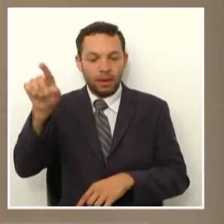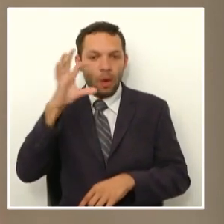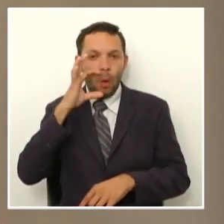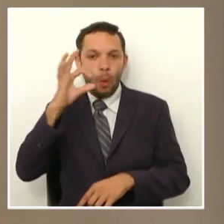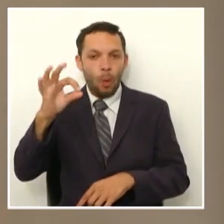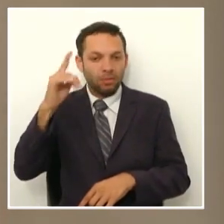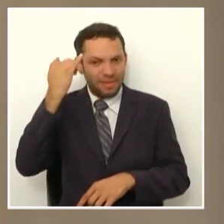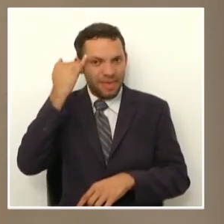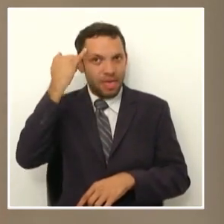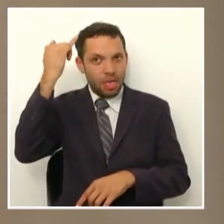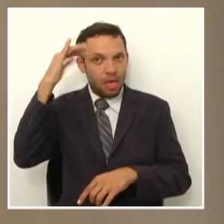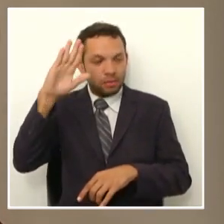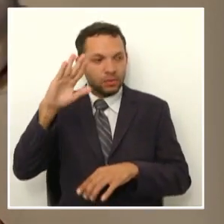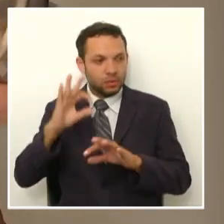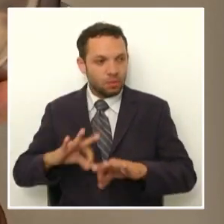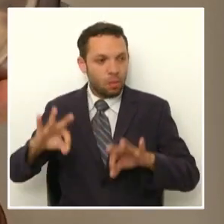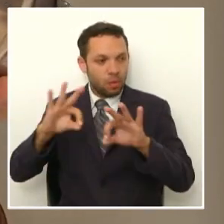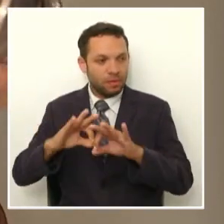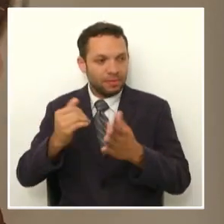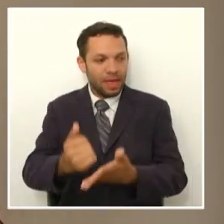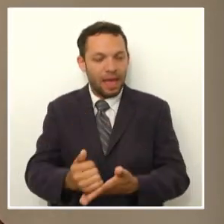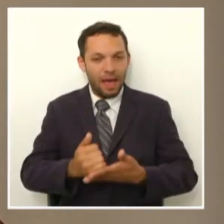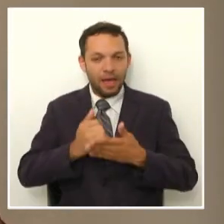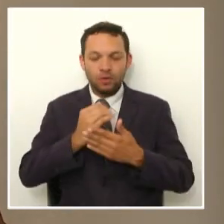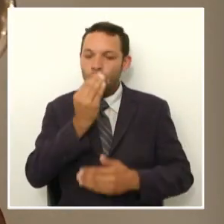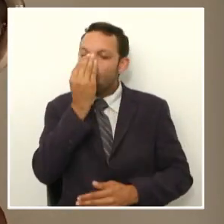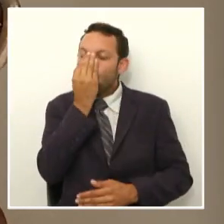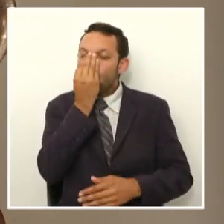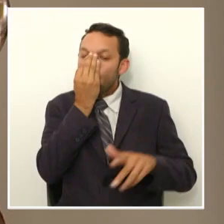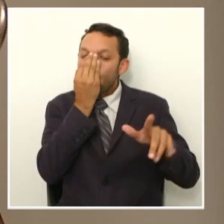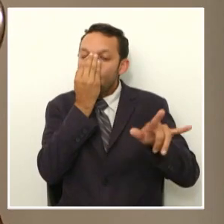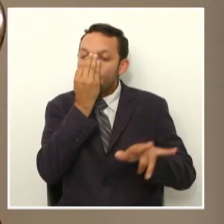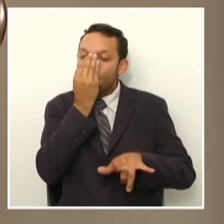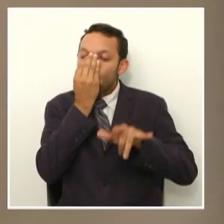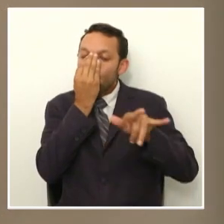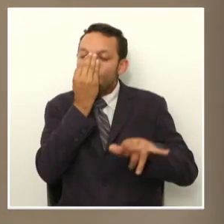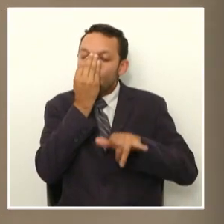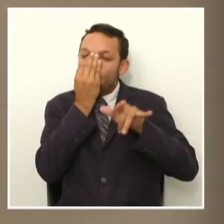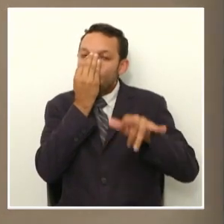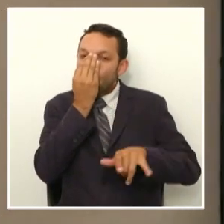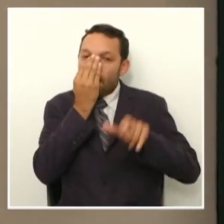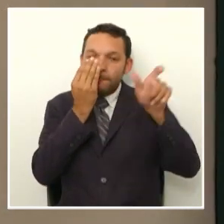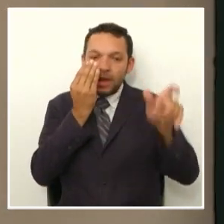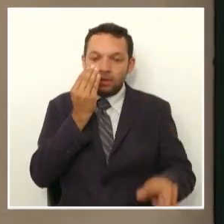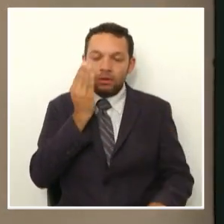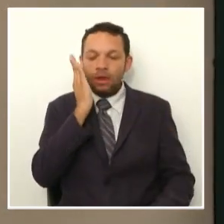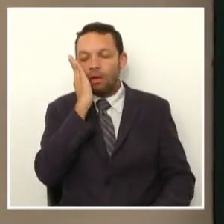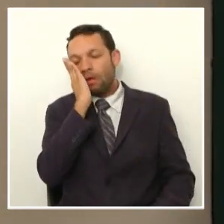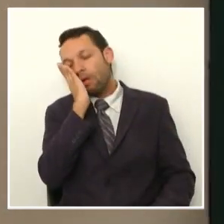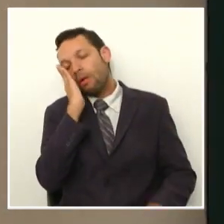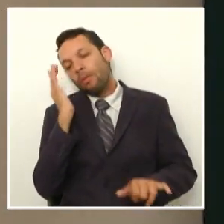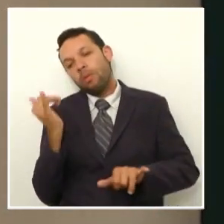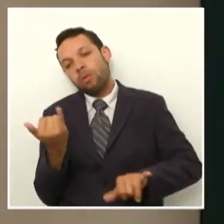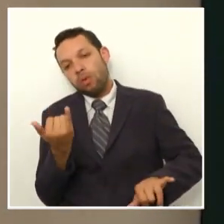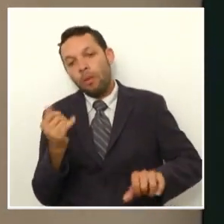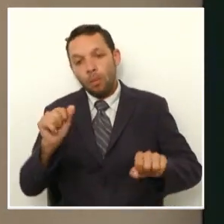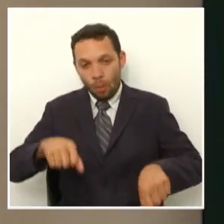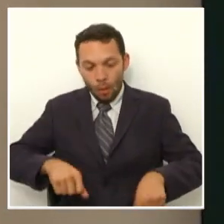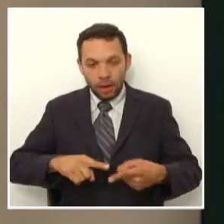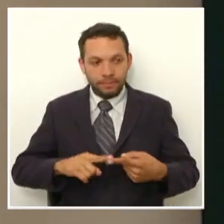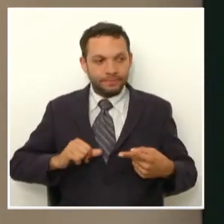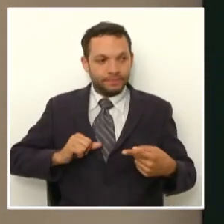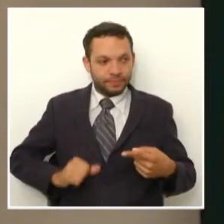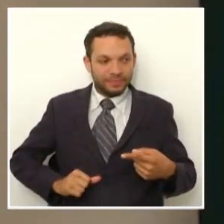dio anestesia en toda Latinoamérica, por lo menos hasta el año 50-55, ¿no? Aquí se ponía el